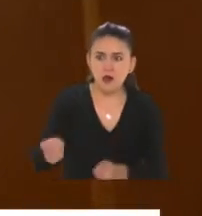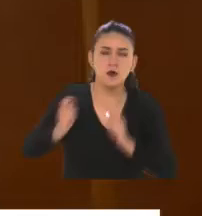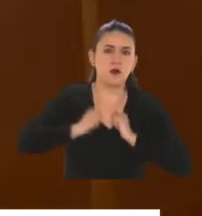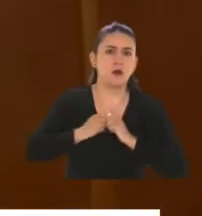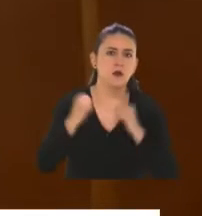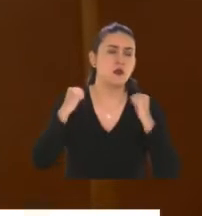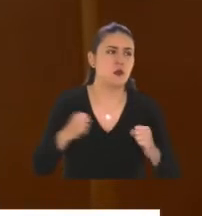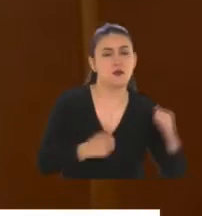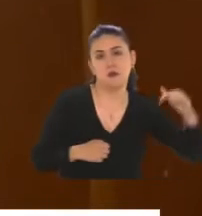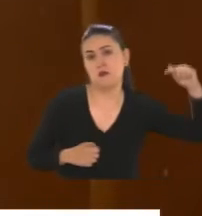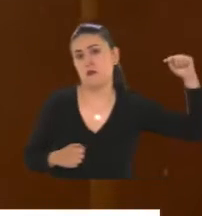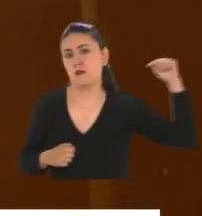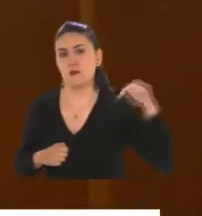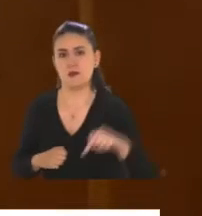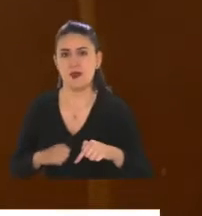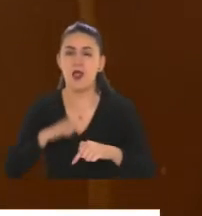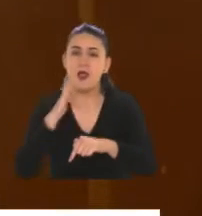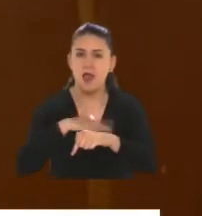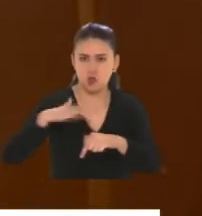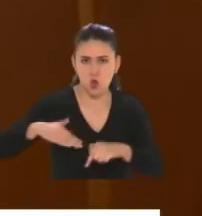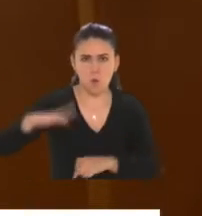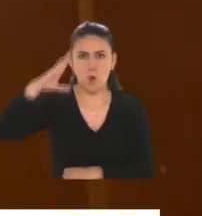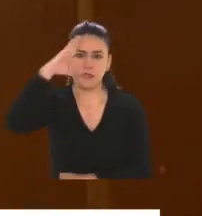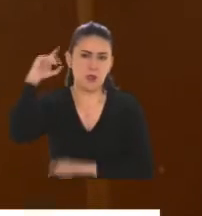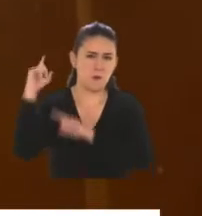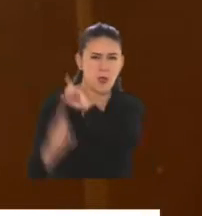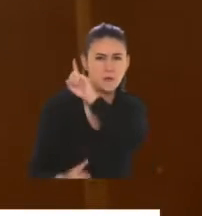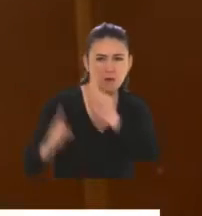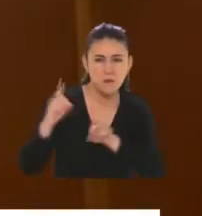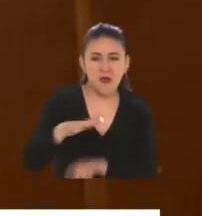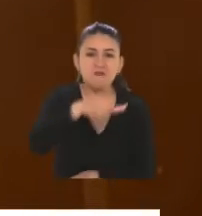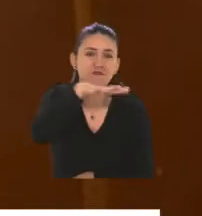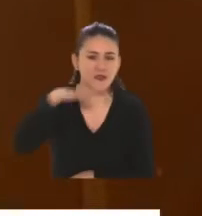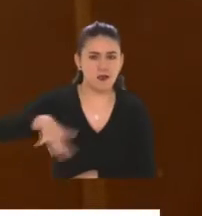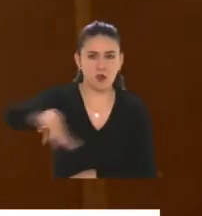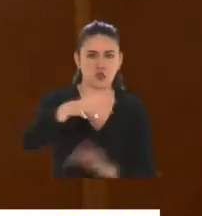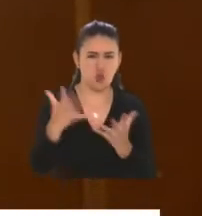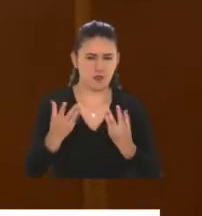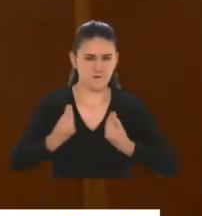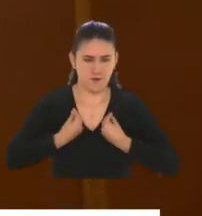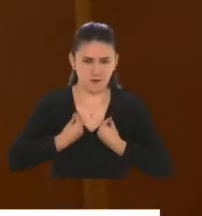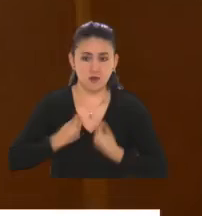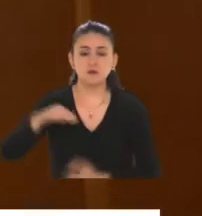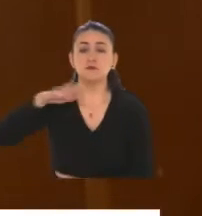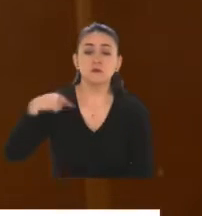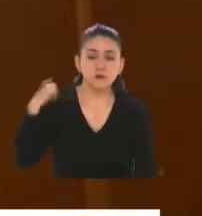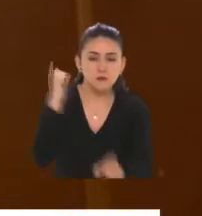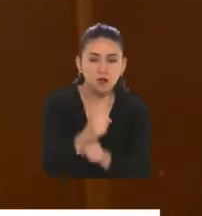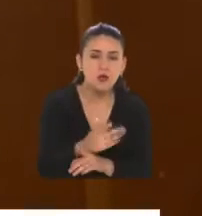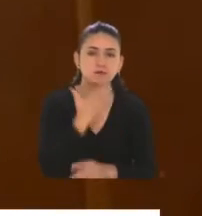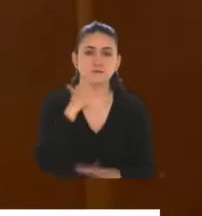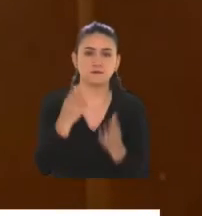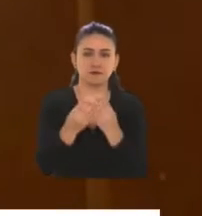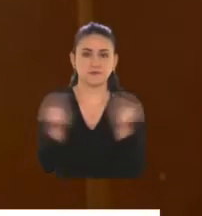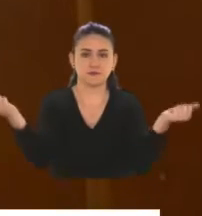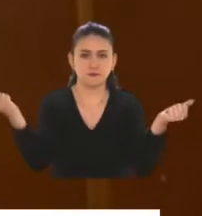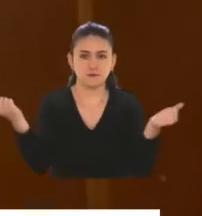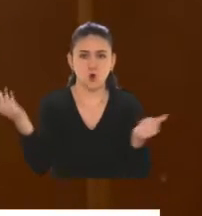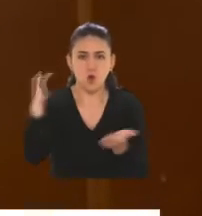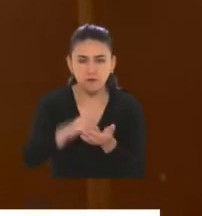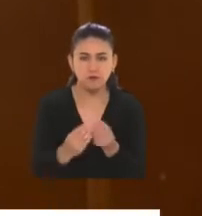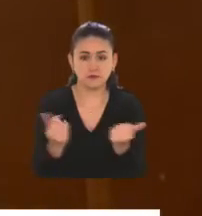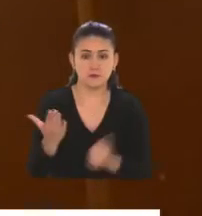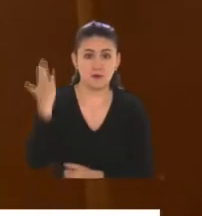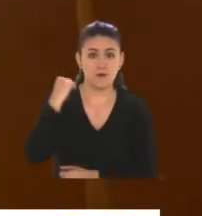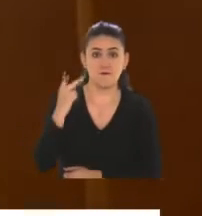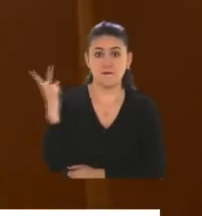al Peñol. Las autoridades se movilizaron, fueron a la finca y ya él no se encontraba. Desde ese día,